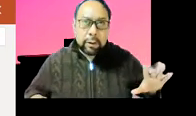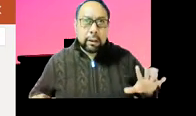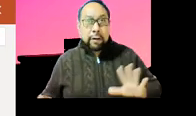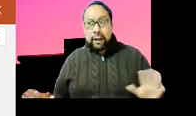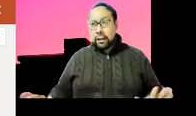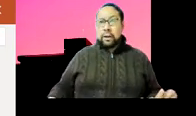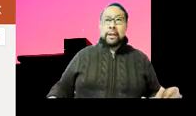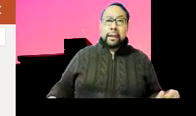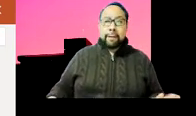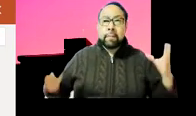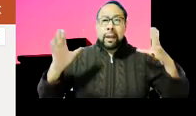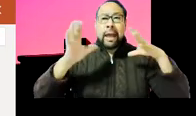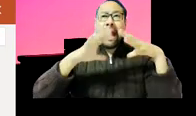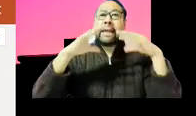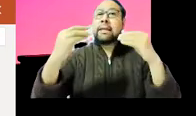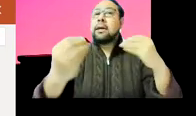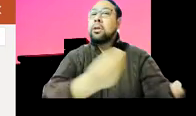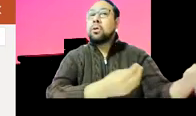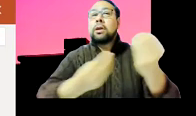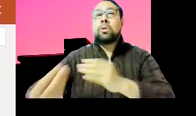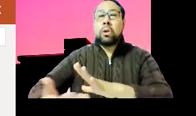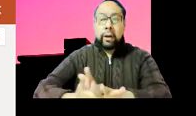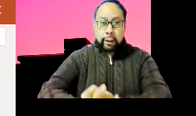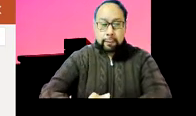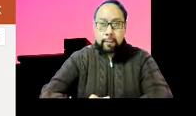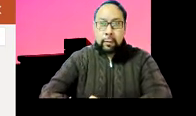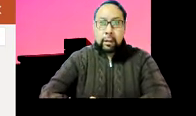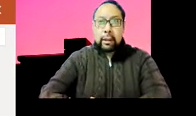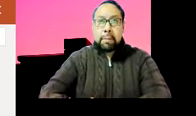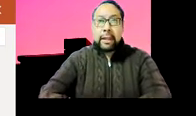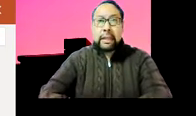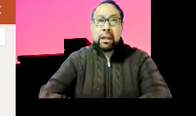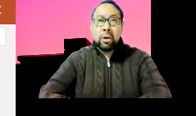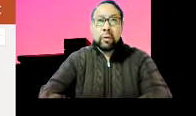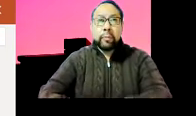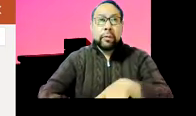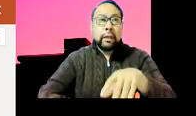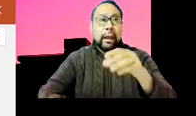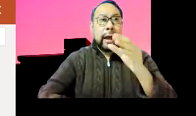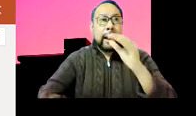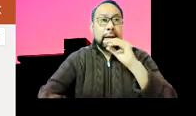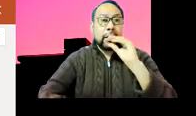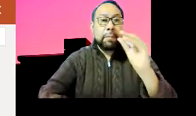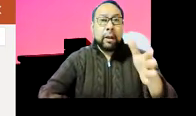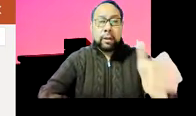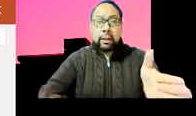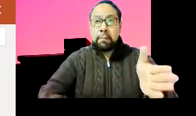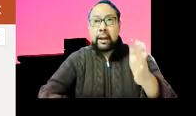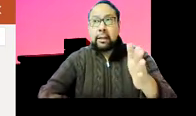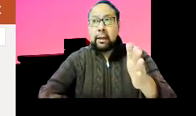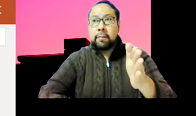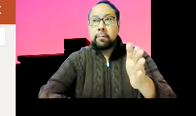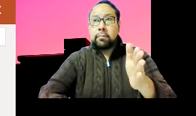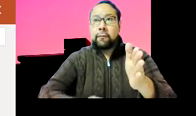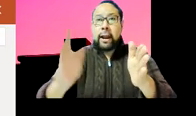porque alguien me puede decir, es que una falacia es una mentira. Hay ciertos autores que dependiendo de la disciplina donde están,